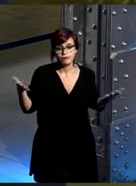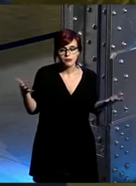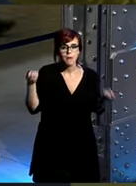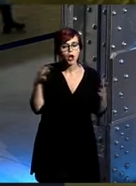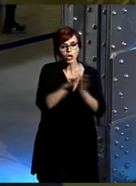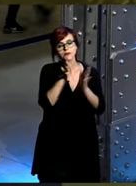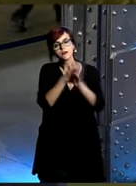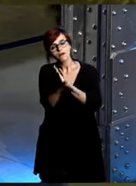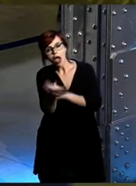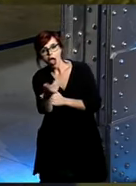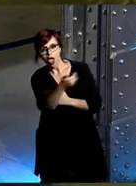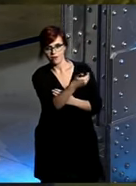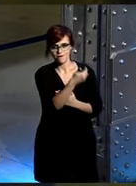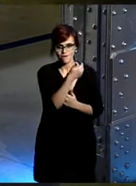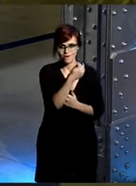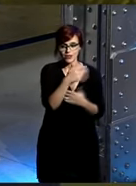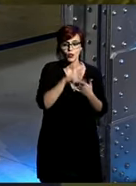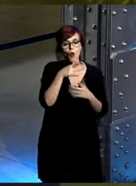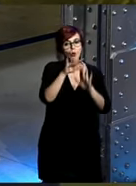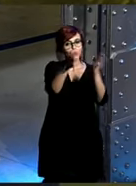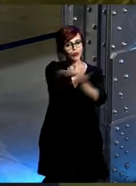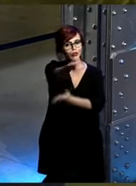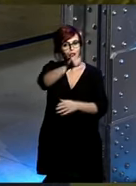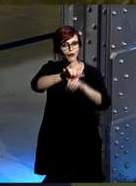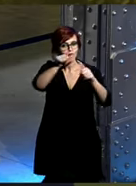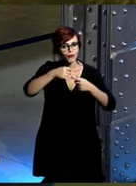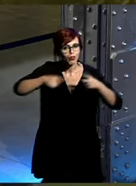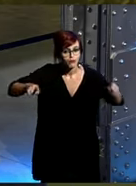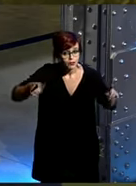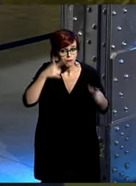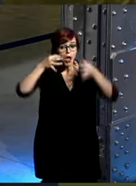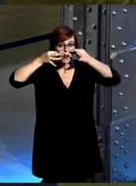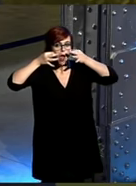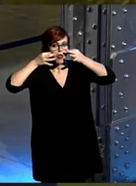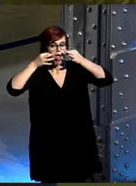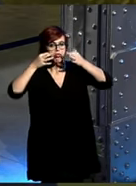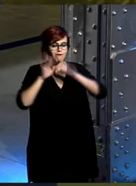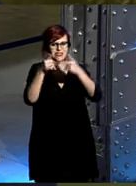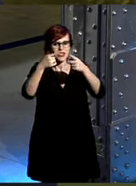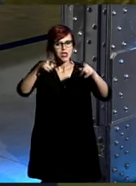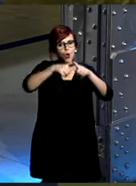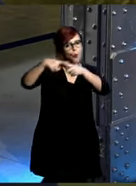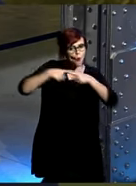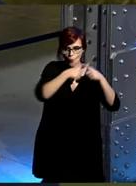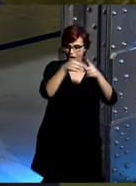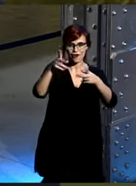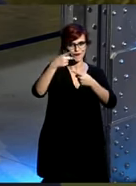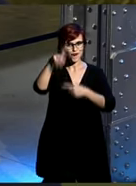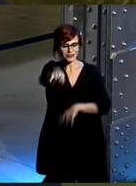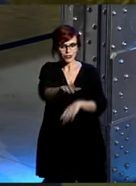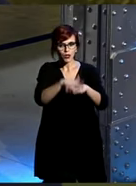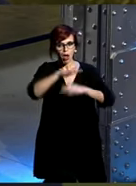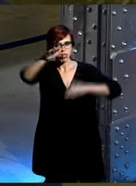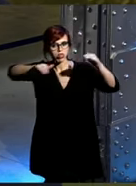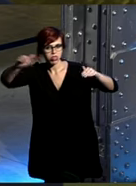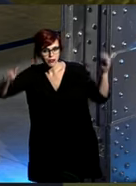una alternativa. Esa es una forma de entender el mundo y una forma de enfrentarte al mundo, el mundo como una realidad homogénea. Y hay otra forma que